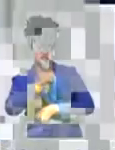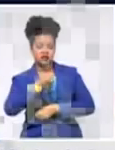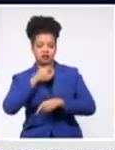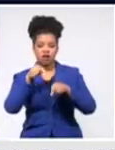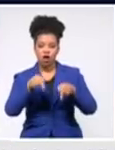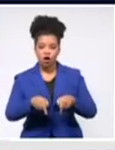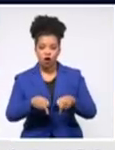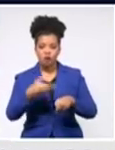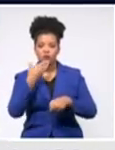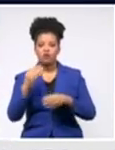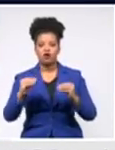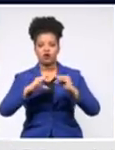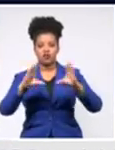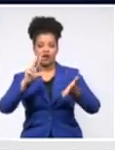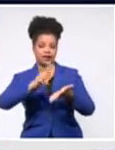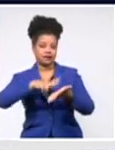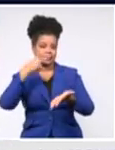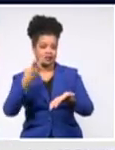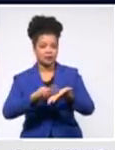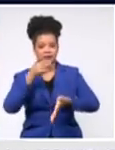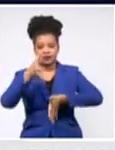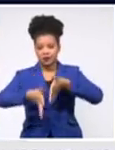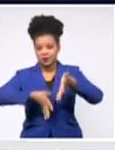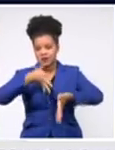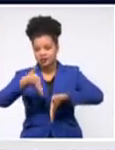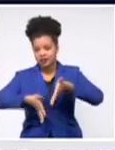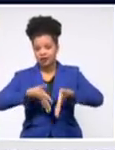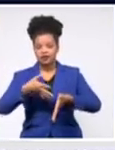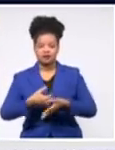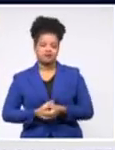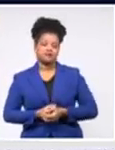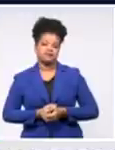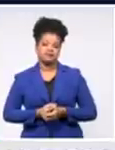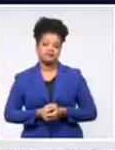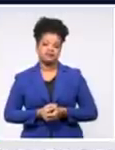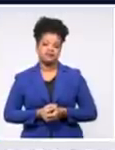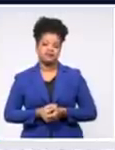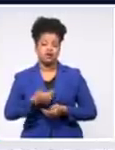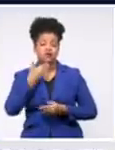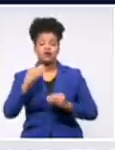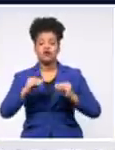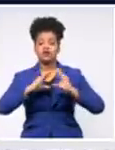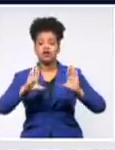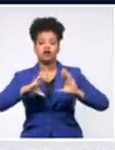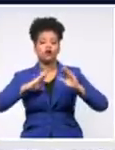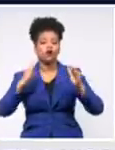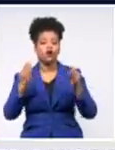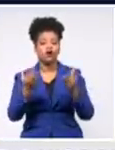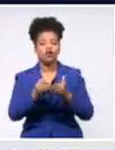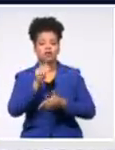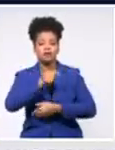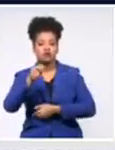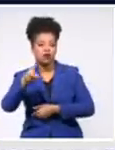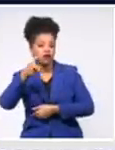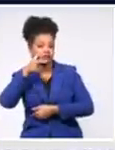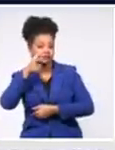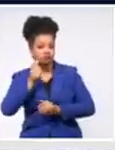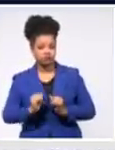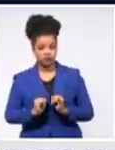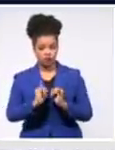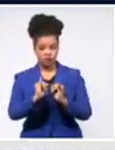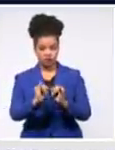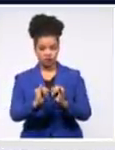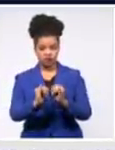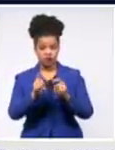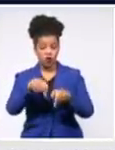la intérprete de lenguas de señas y a todas las personas que escuchan la información. Hoy comenzamos mal el